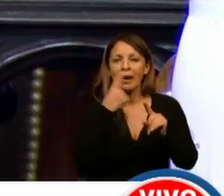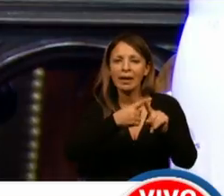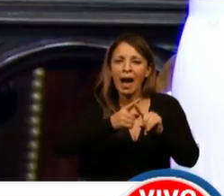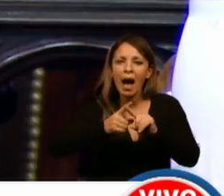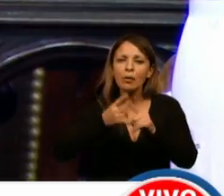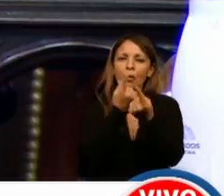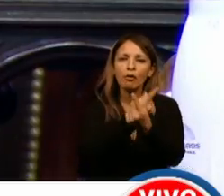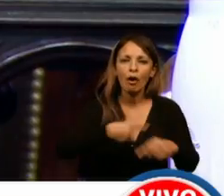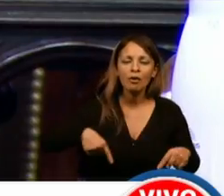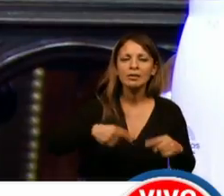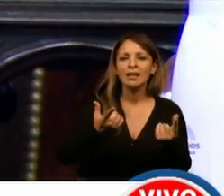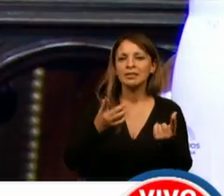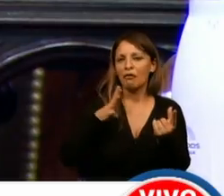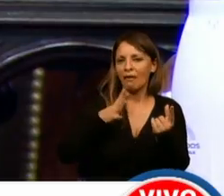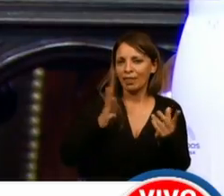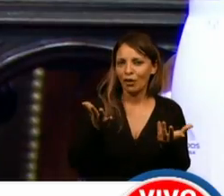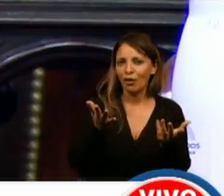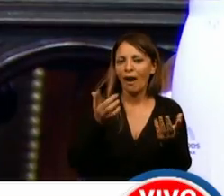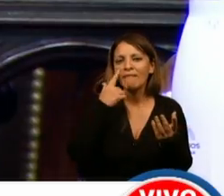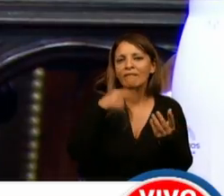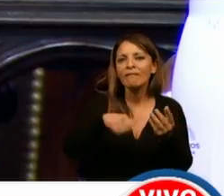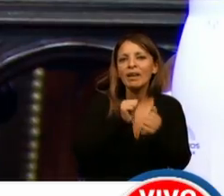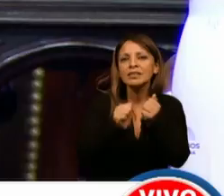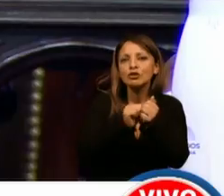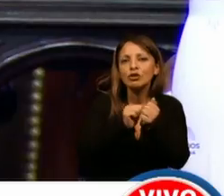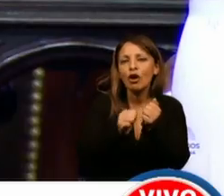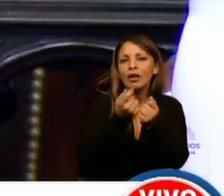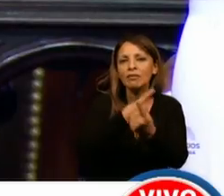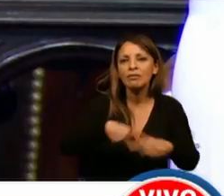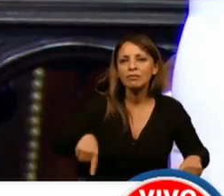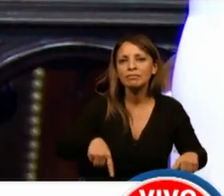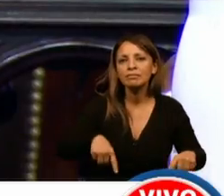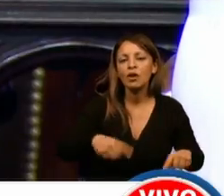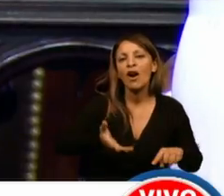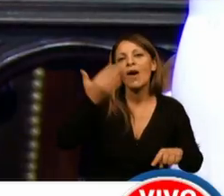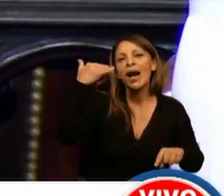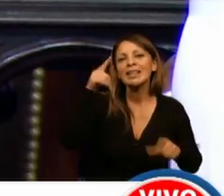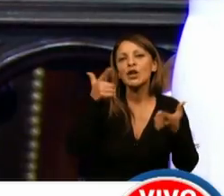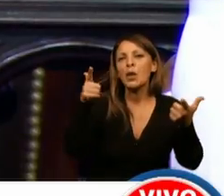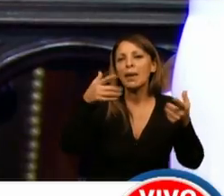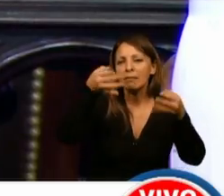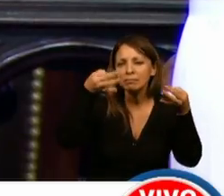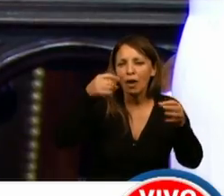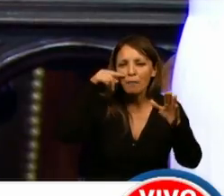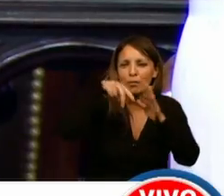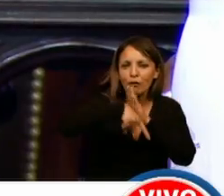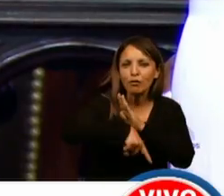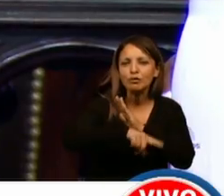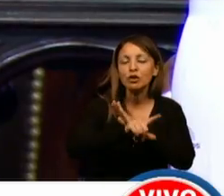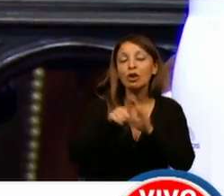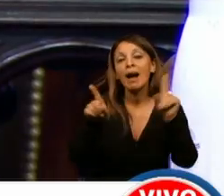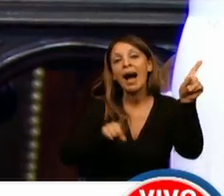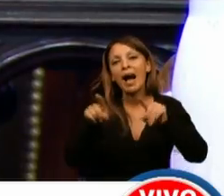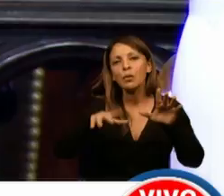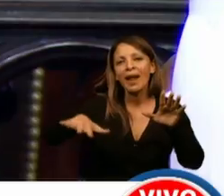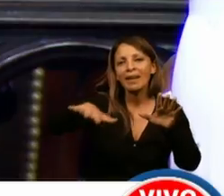no se tuvo en cuenta el historial o no había estaciones climatológicos estas regiones de mi provincia quedaron